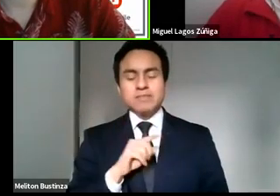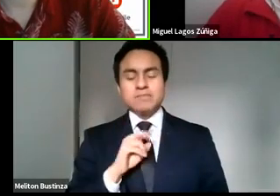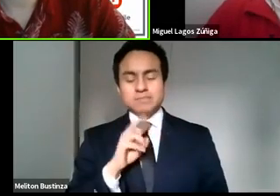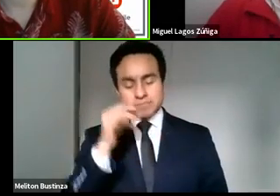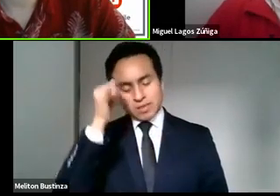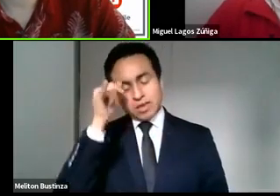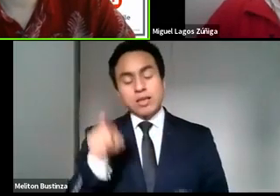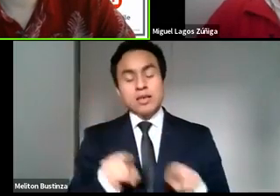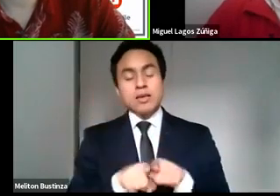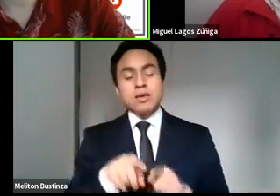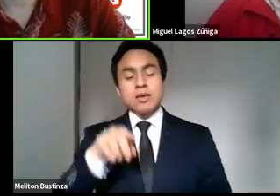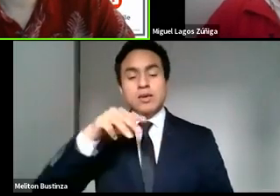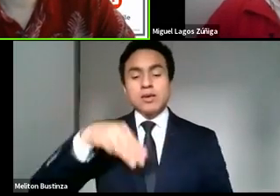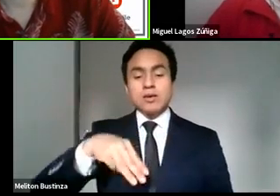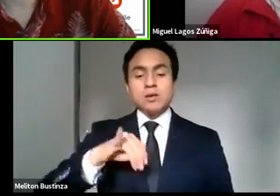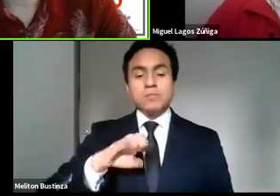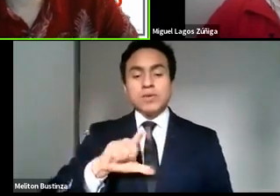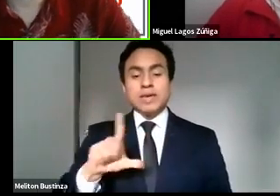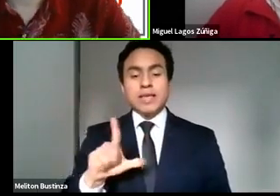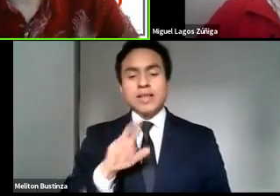Miguel Lagos.